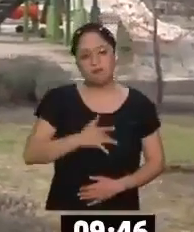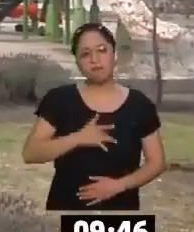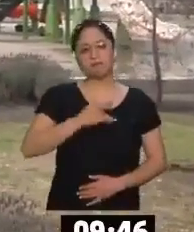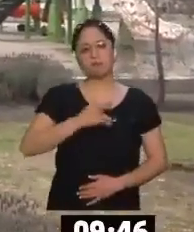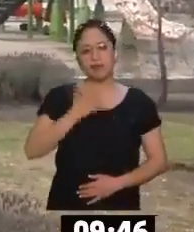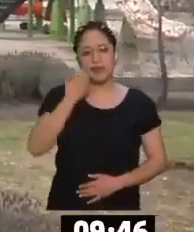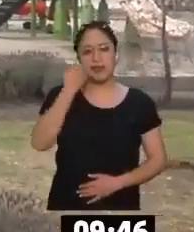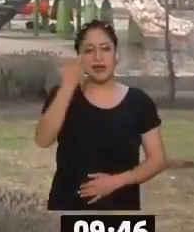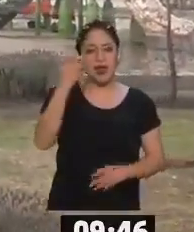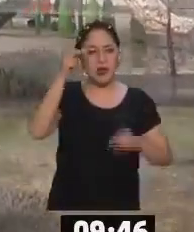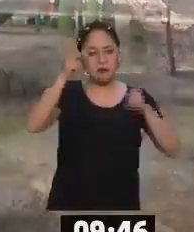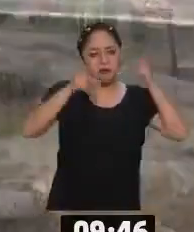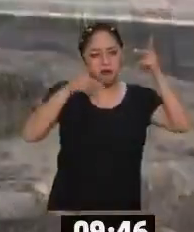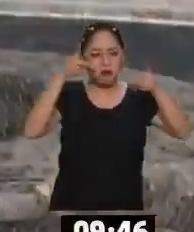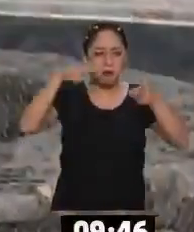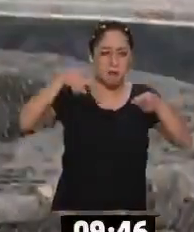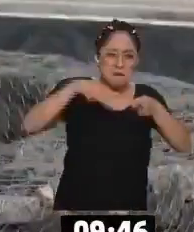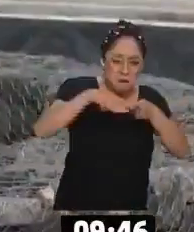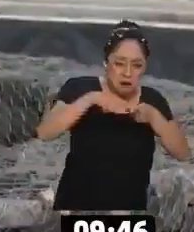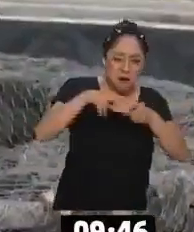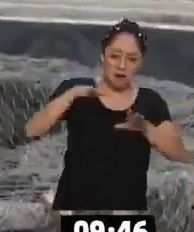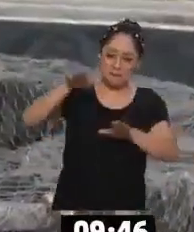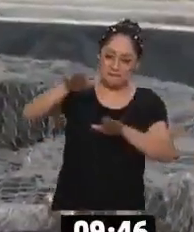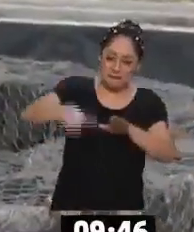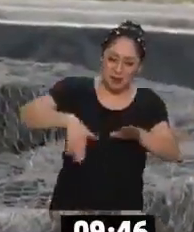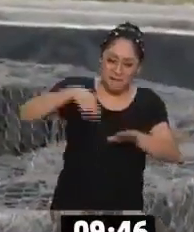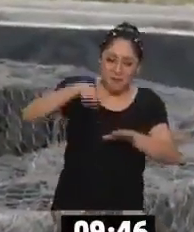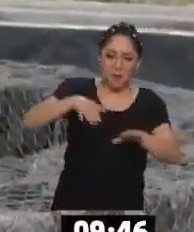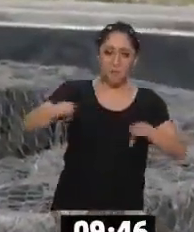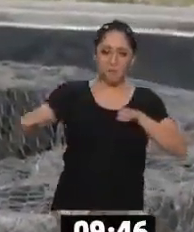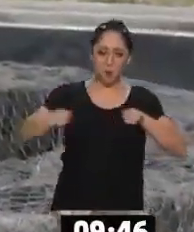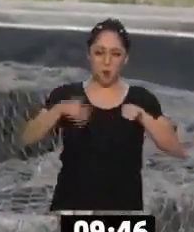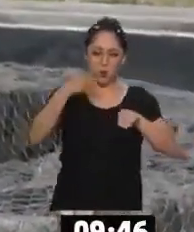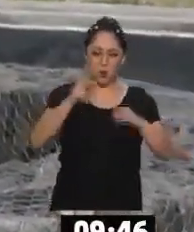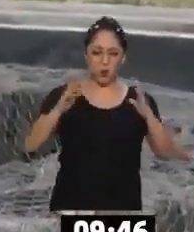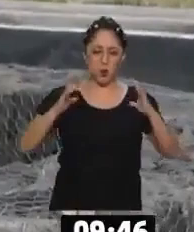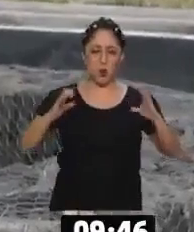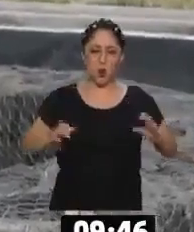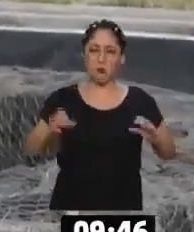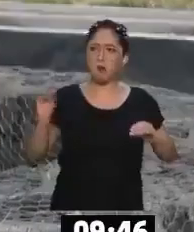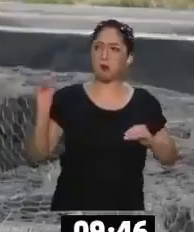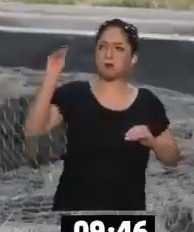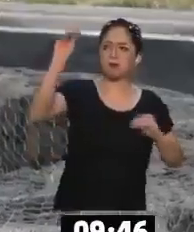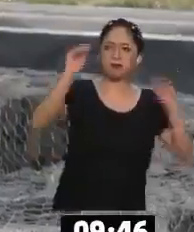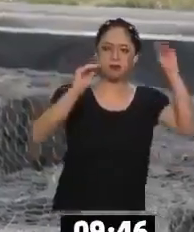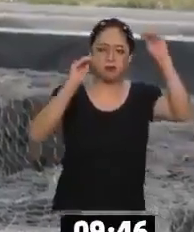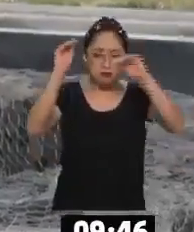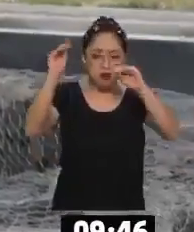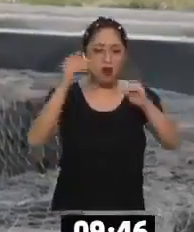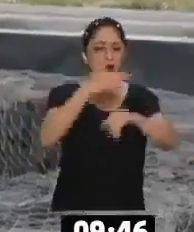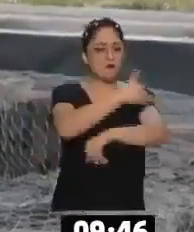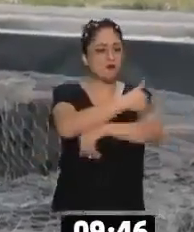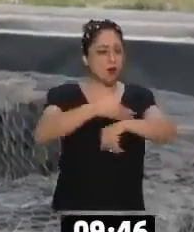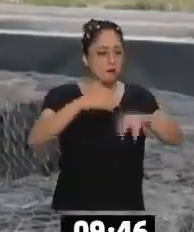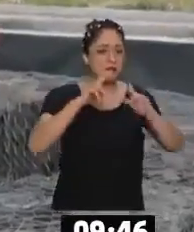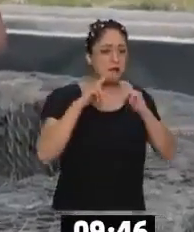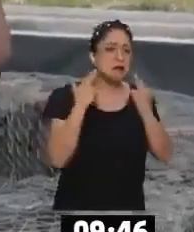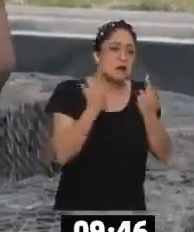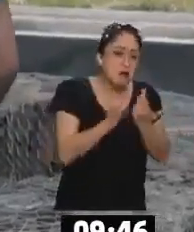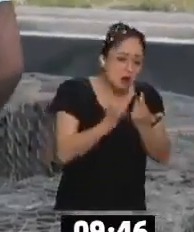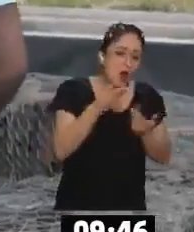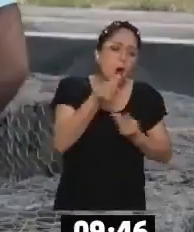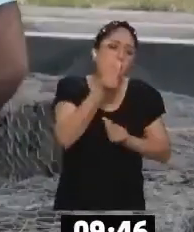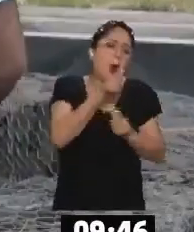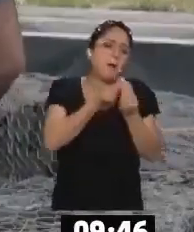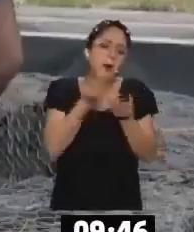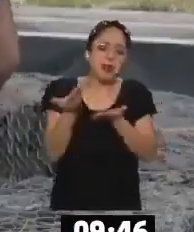Parque Cuitláhuac, ya sea haciendo skate, parkour, venirse con la familia, echarse una tortita de jamón, ¿por qué no? Vengan aquí al Parque